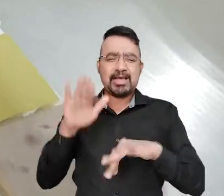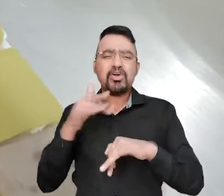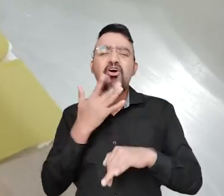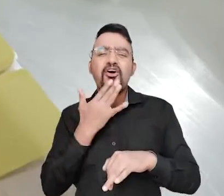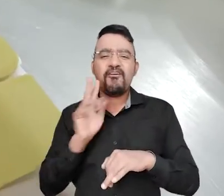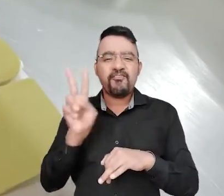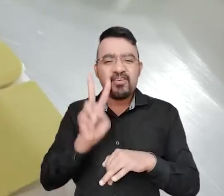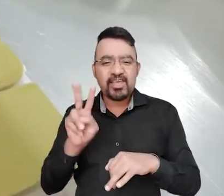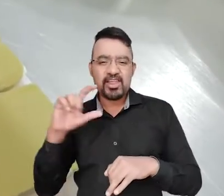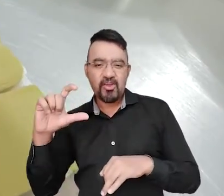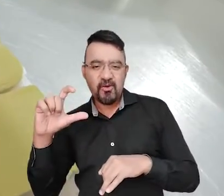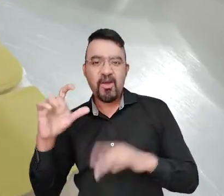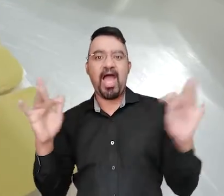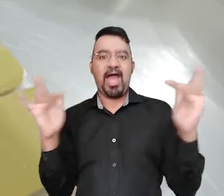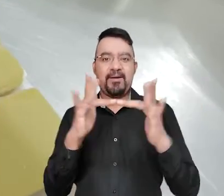hermosos.